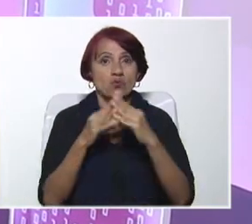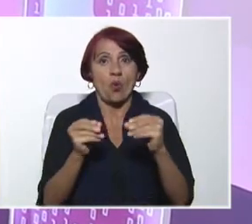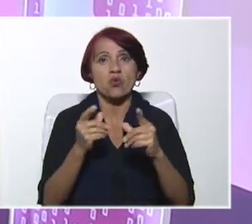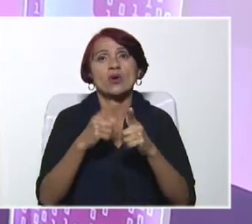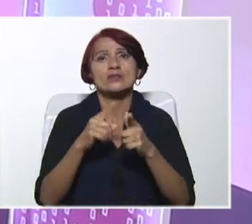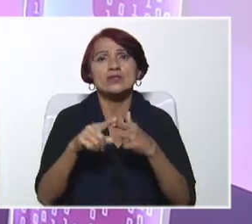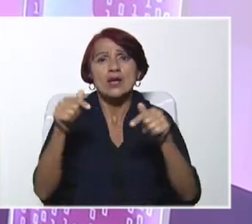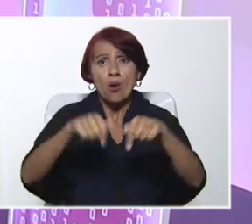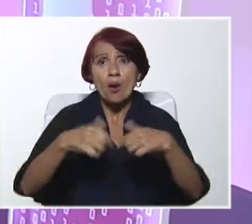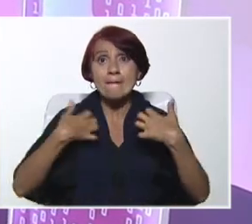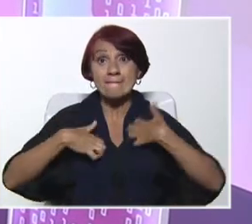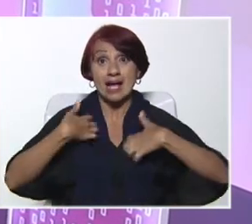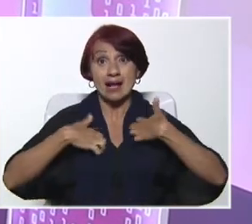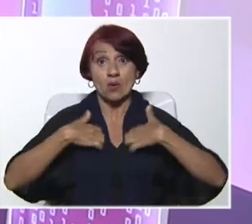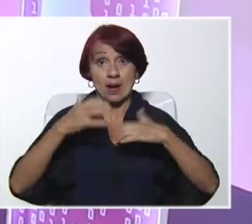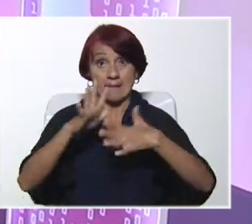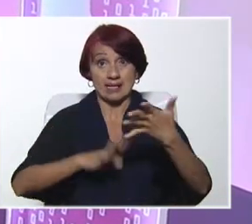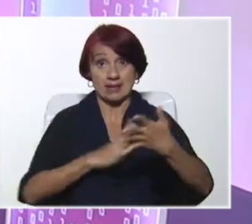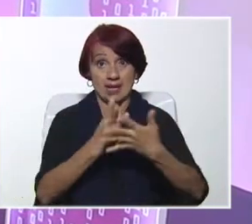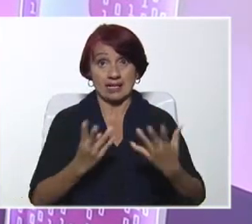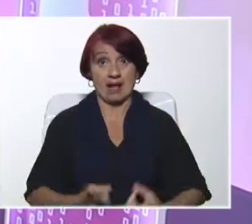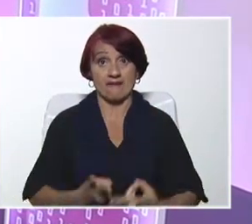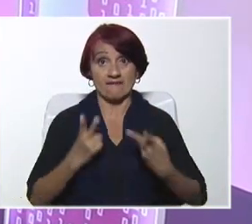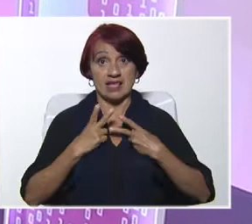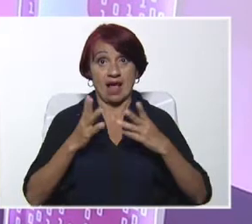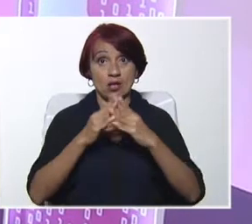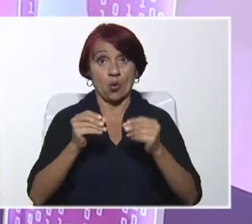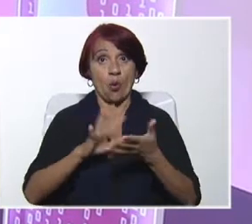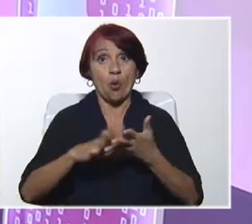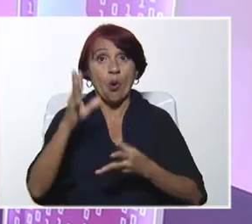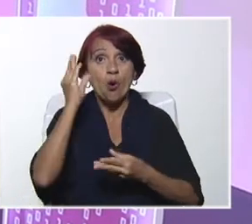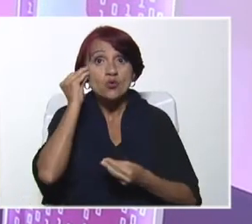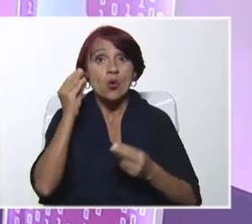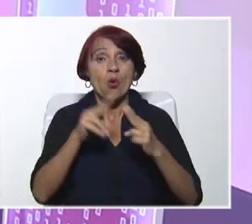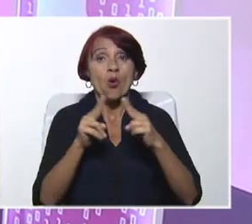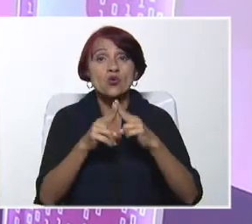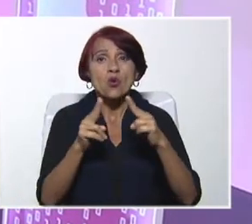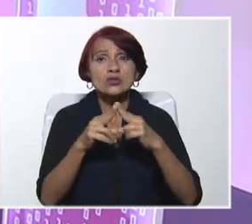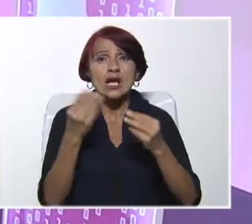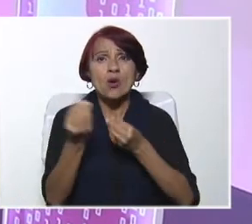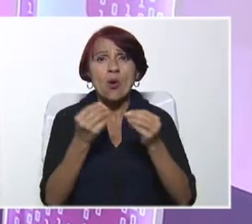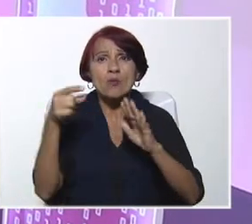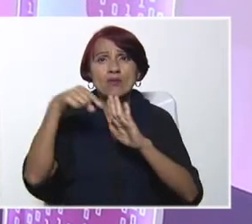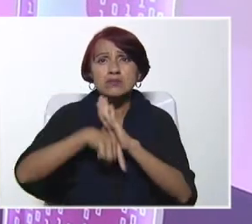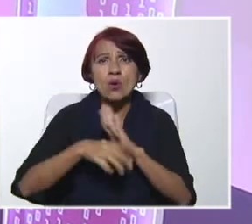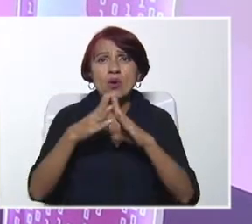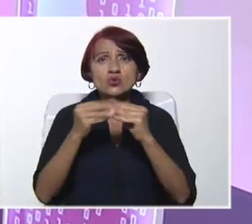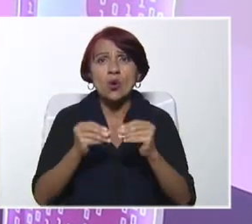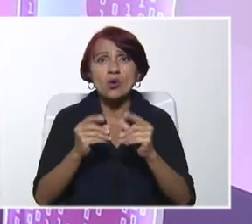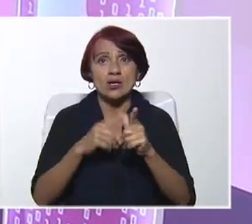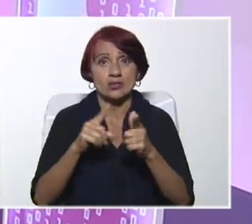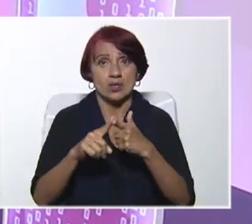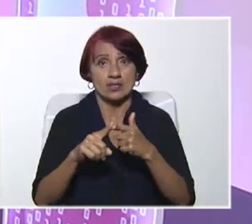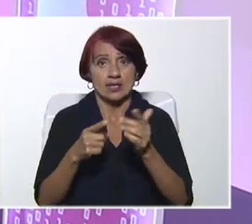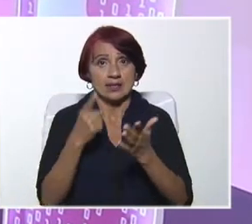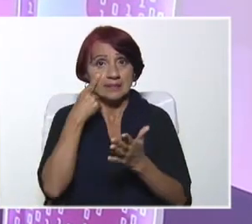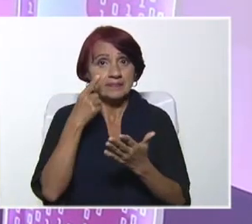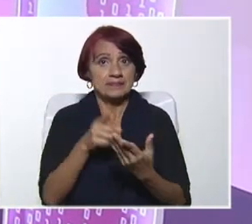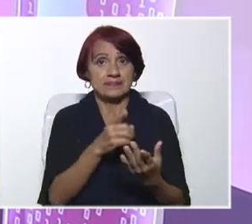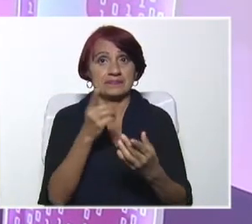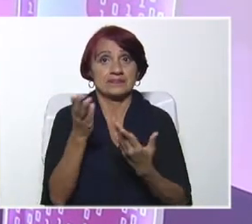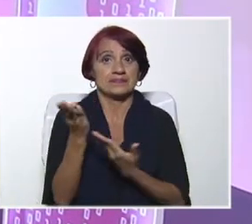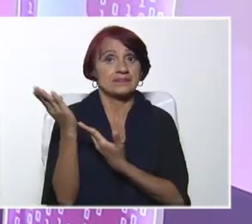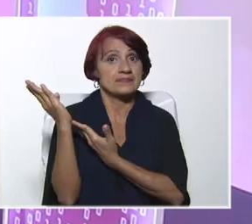en este miércoles de matemática para la vida con los conocimientos y los referentes teóricos prácticos, yo me traje acá